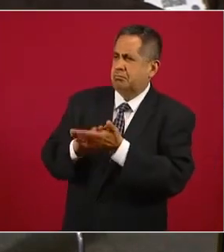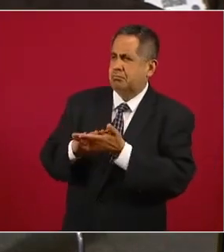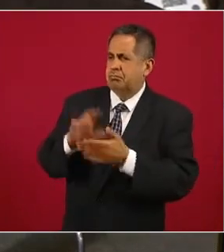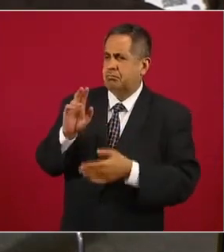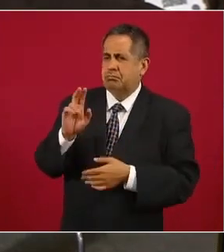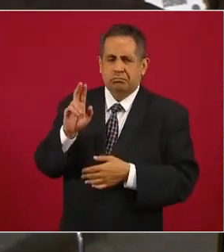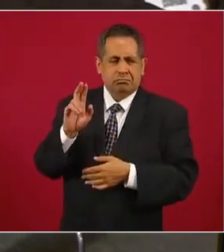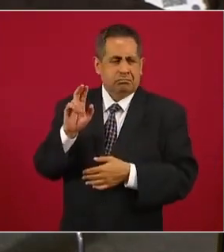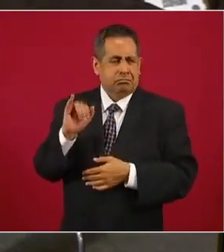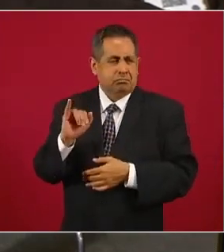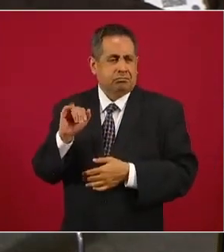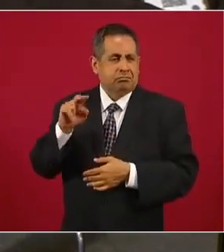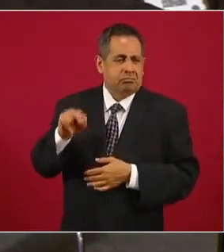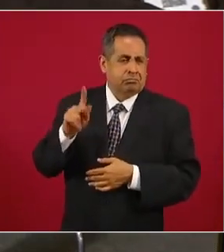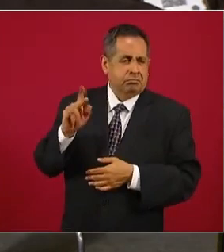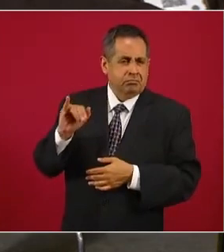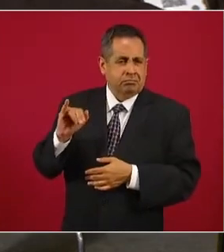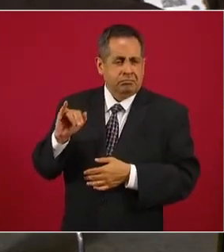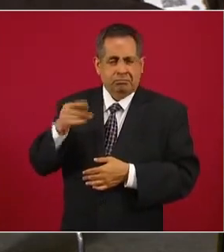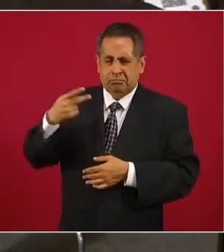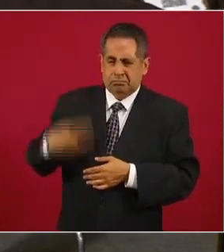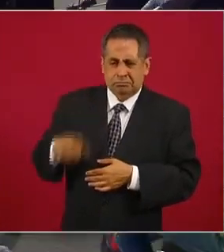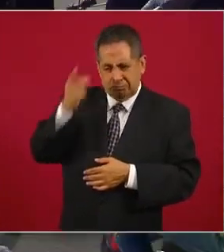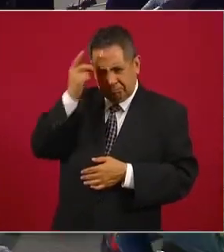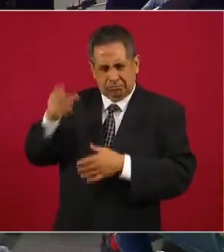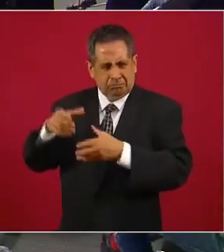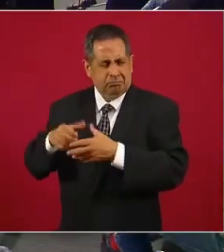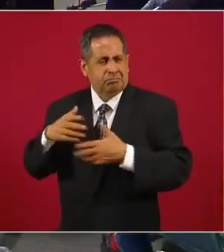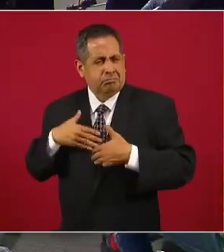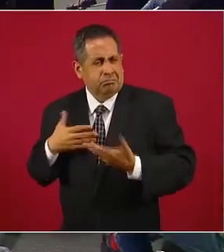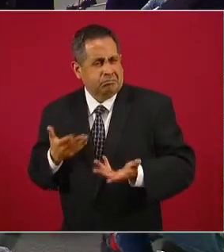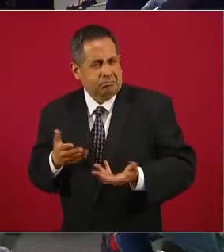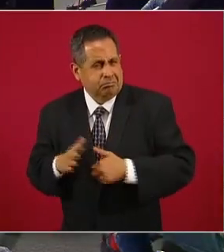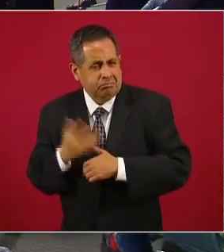mediano plazo y para posterior tiempo? Pues es un asunto,